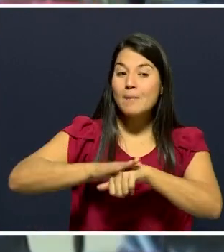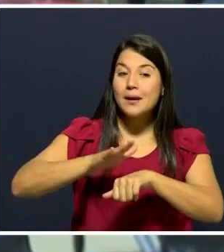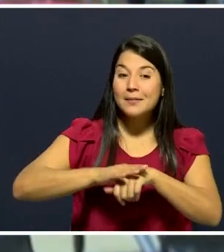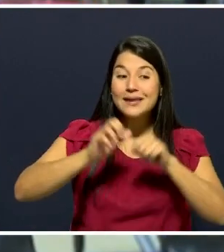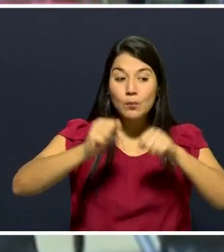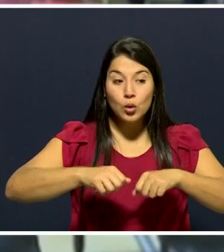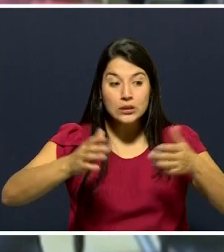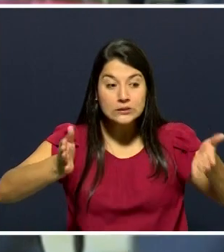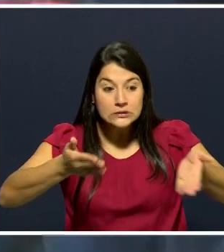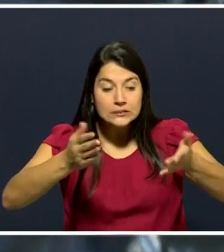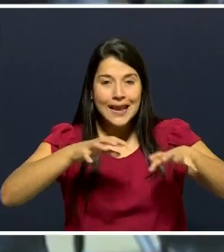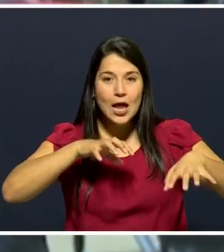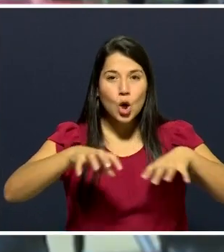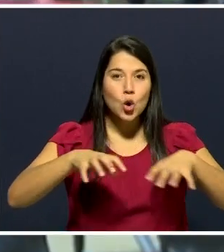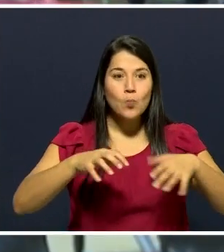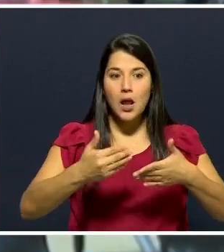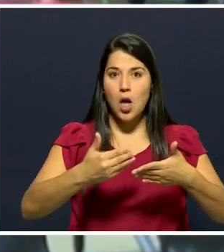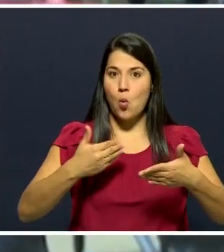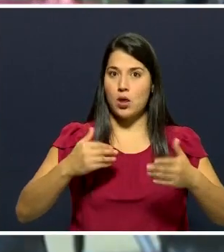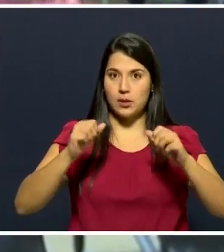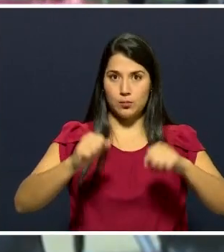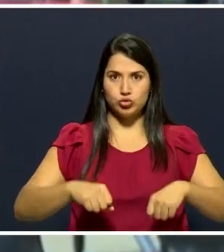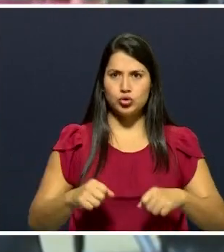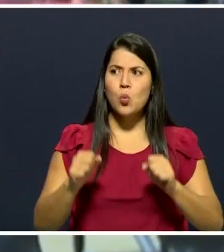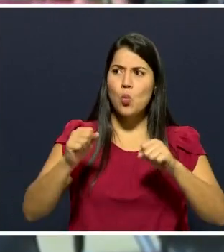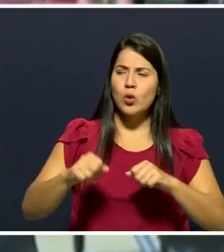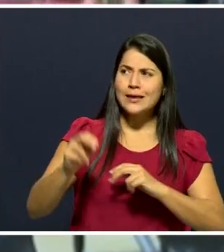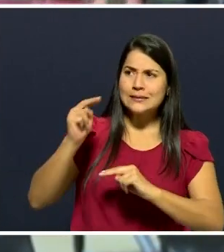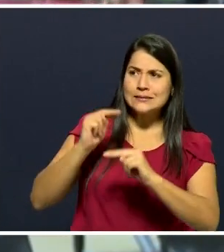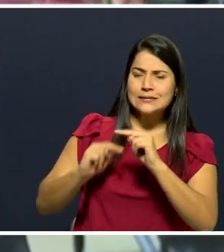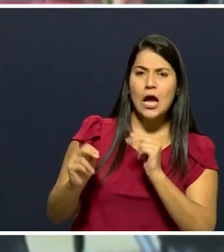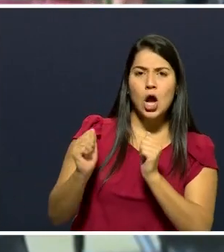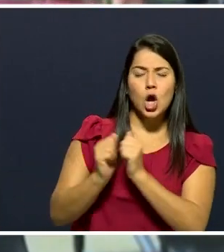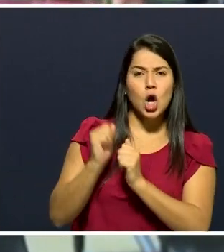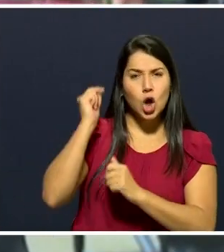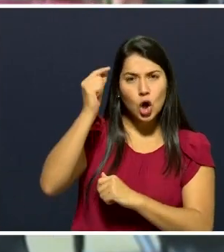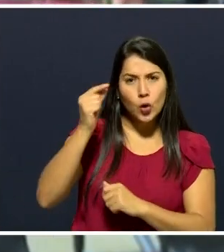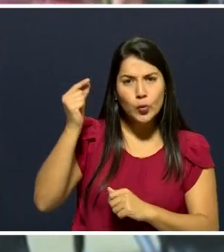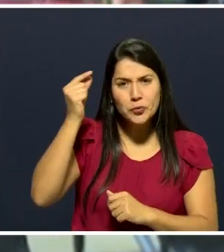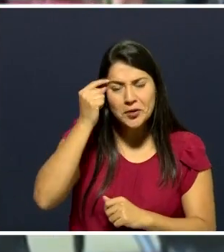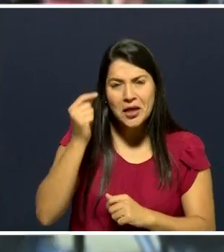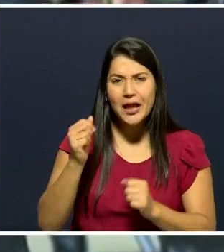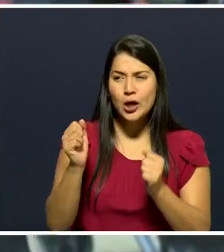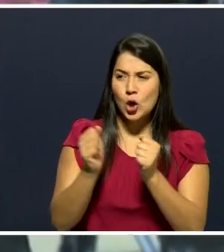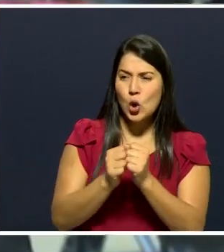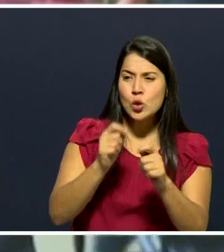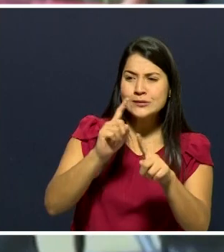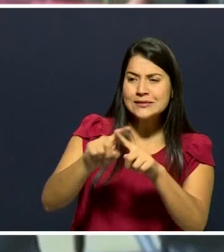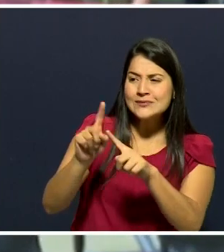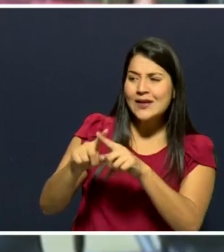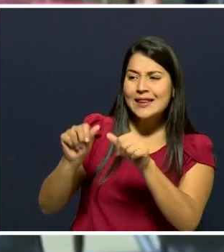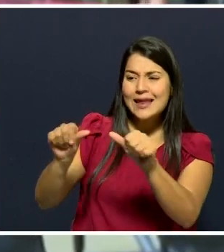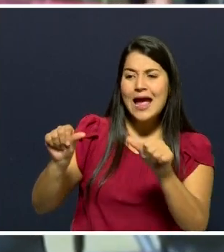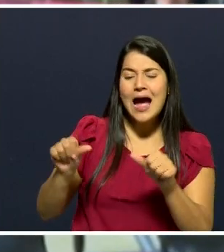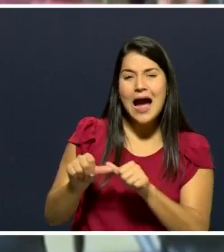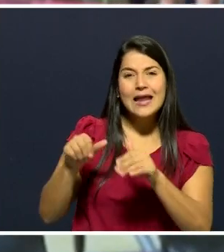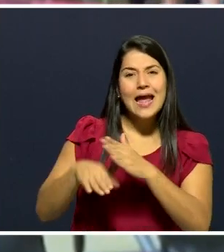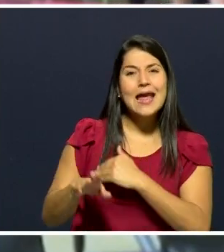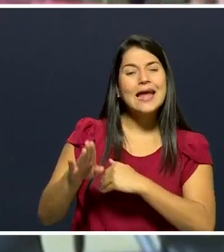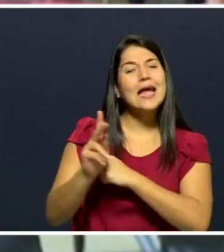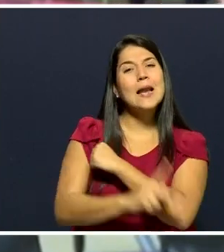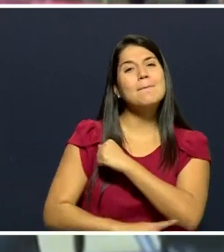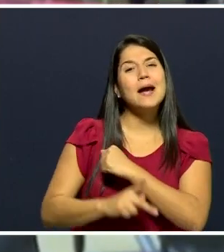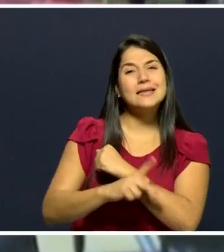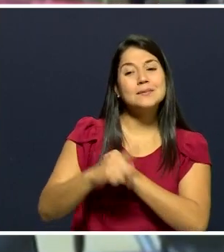rápido posible, sentarse con el gobierno del Estado, con los diversos sectores del país, que nos permitan construir